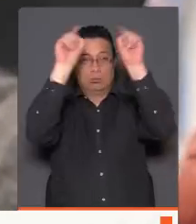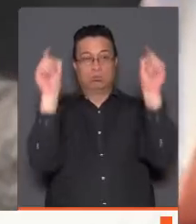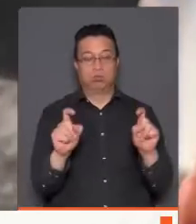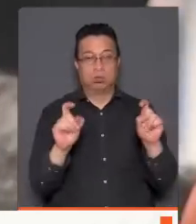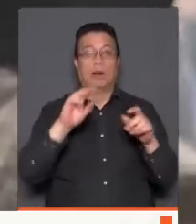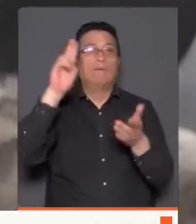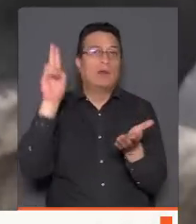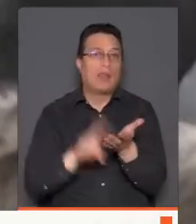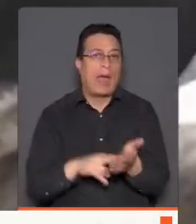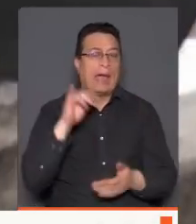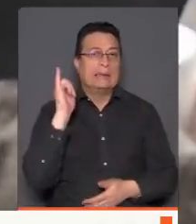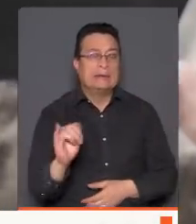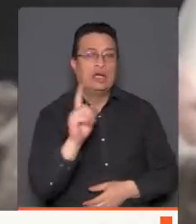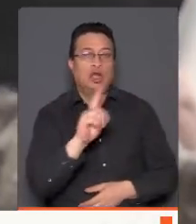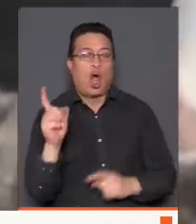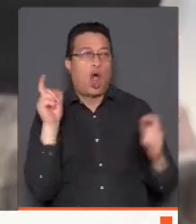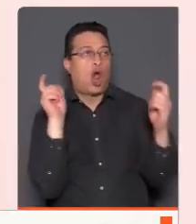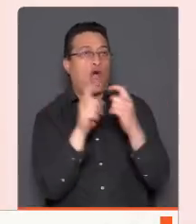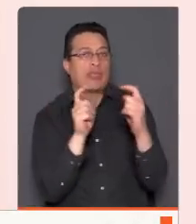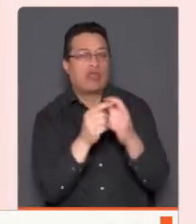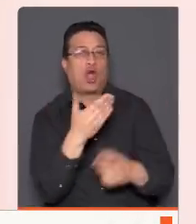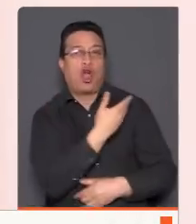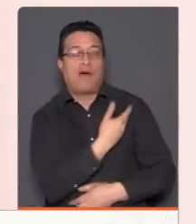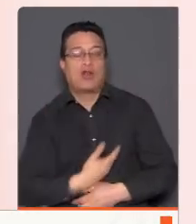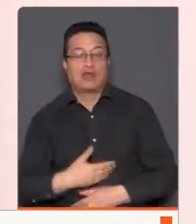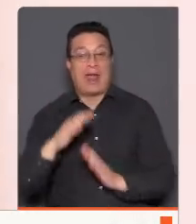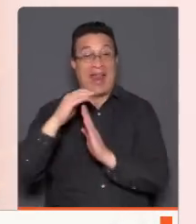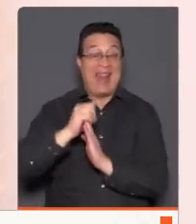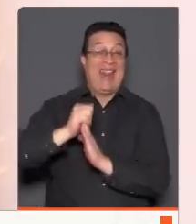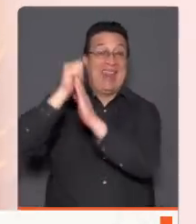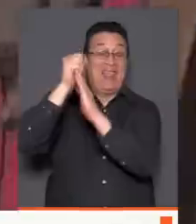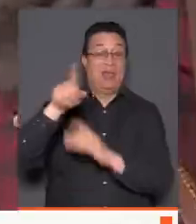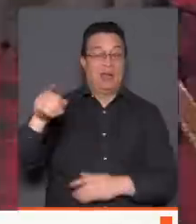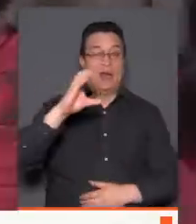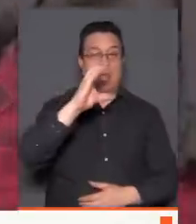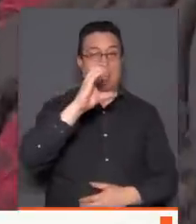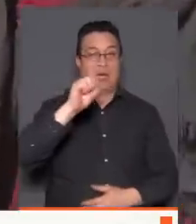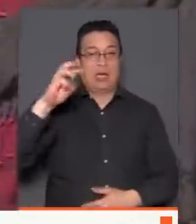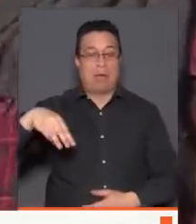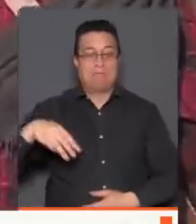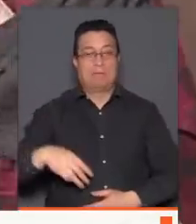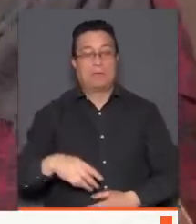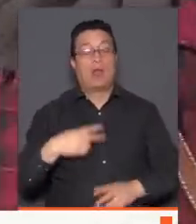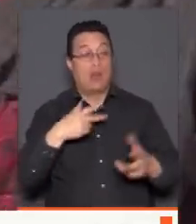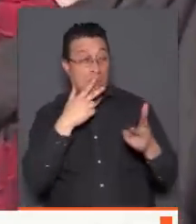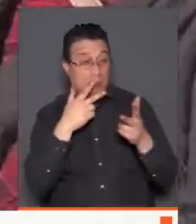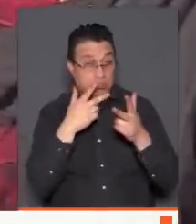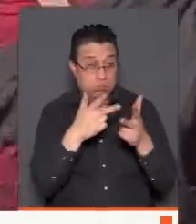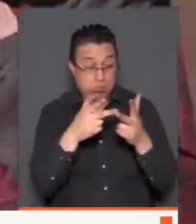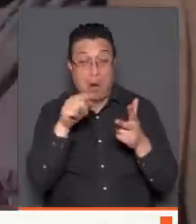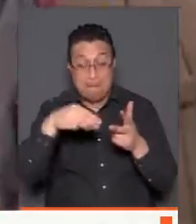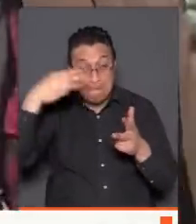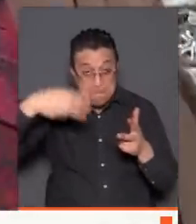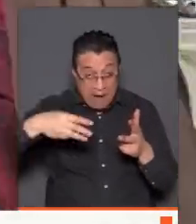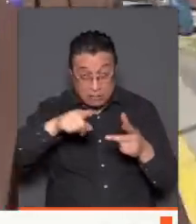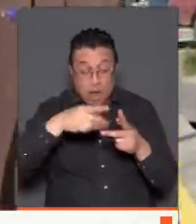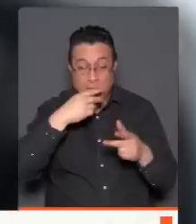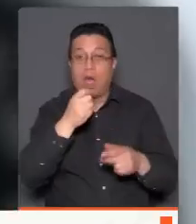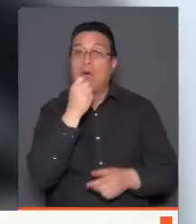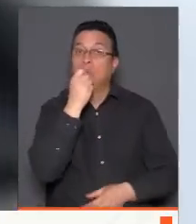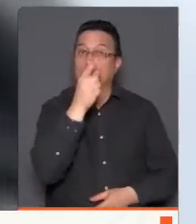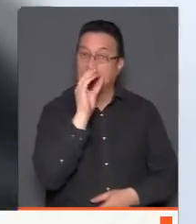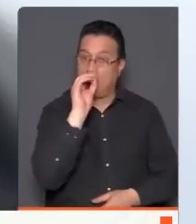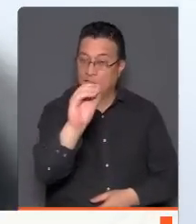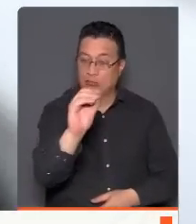o no más contactos del gobierno con el líder de la coordinadora arauco malleco ofensiva que este martes se tradujo en una advertencia la